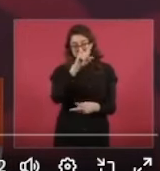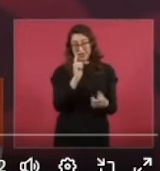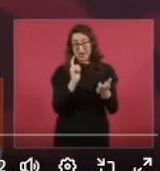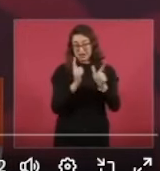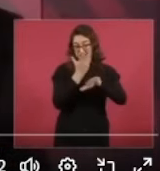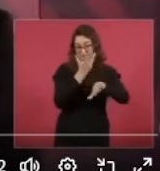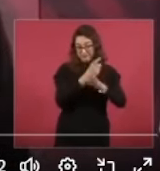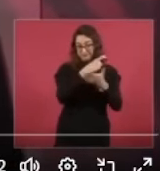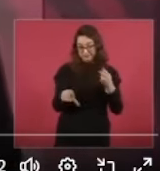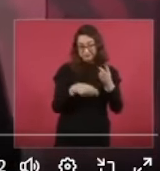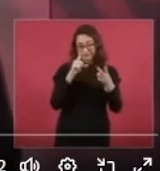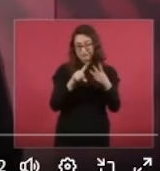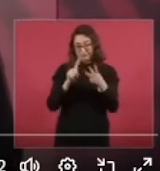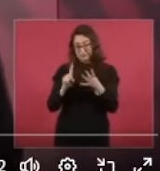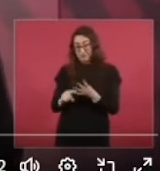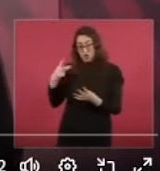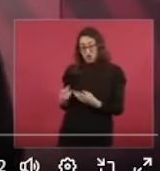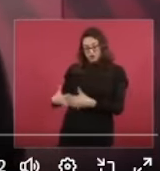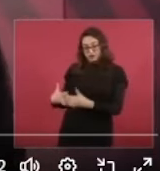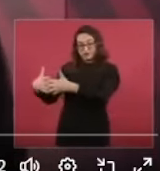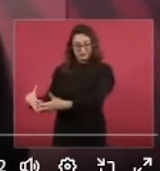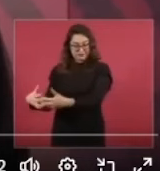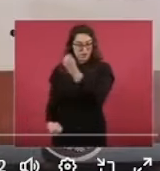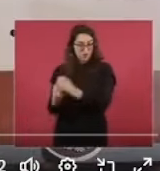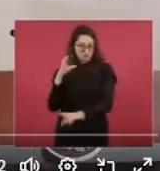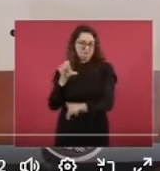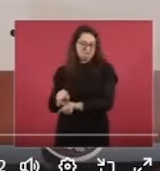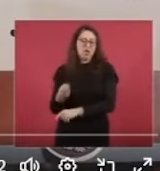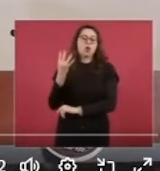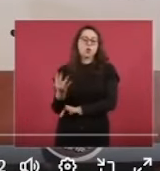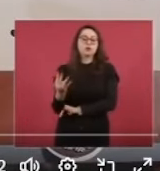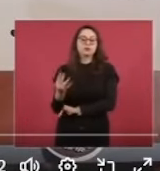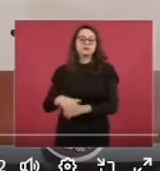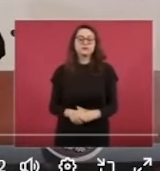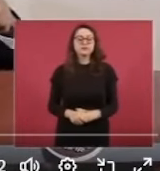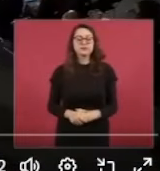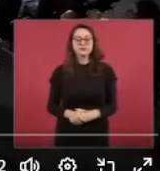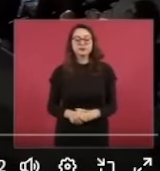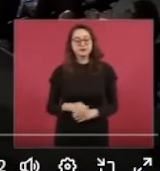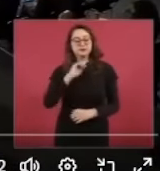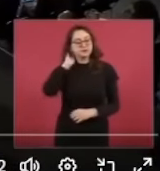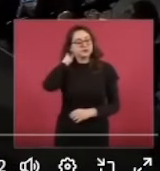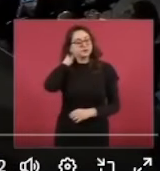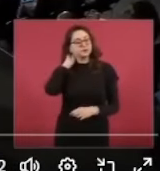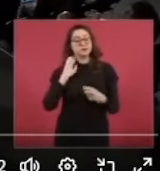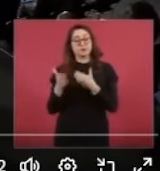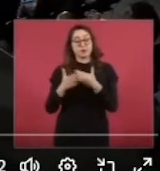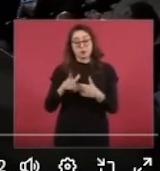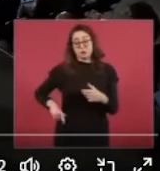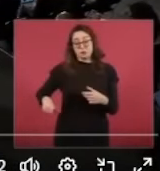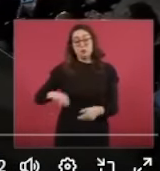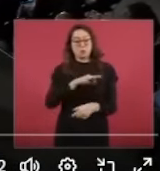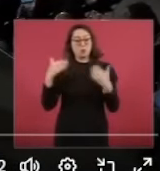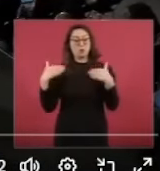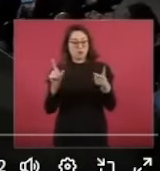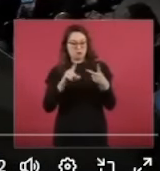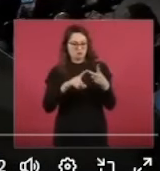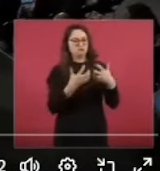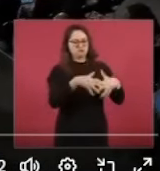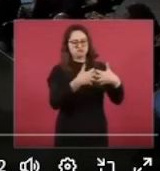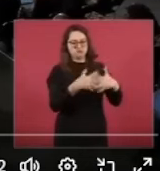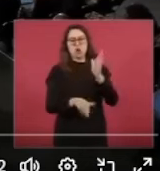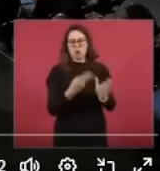la compramos y las dos conquistadoras que son como dos refinerías pero esa es la otra opción hacer